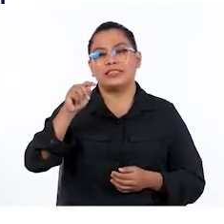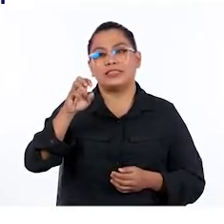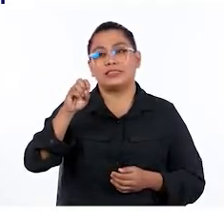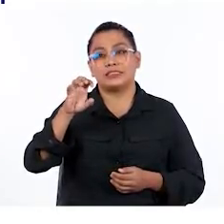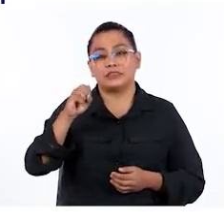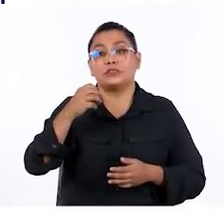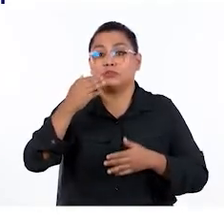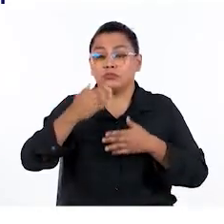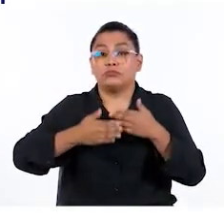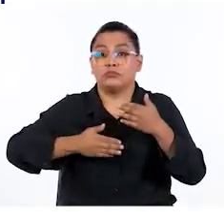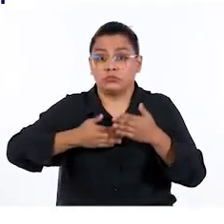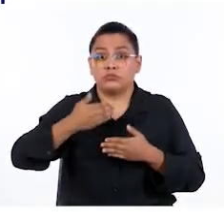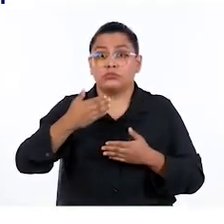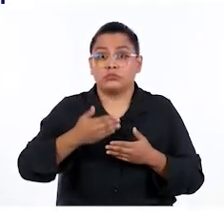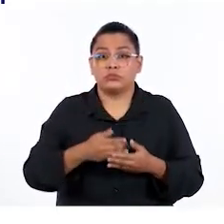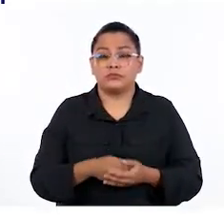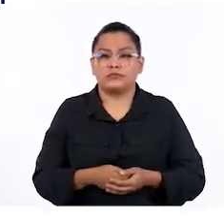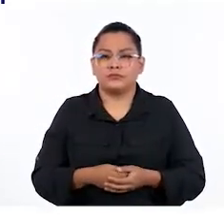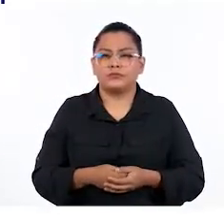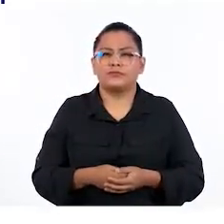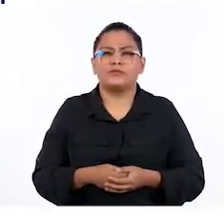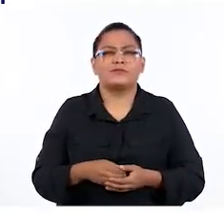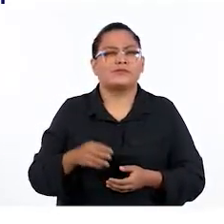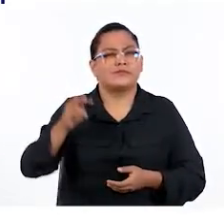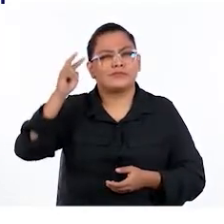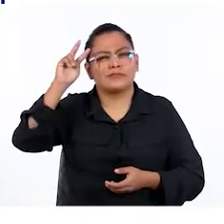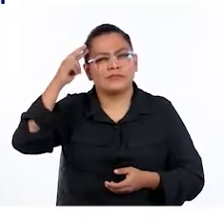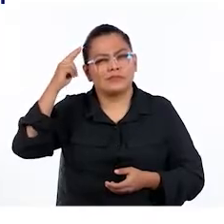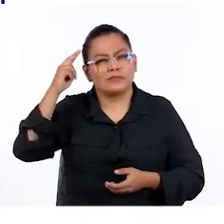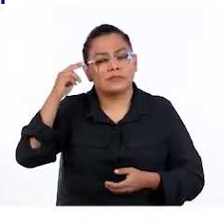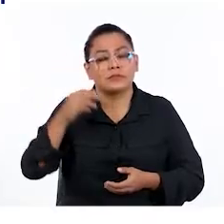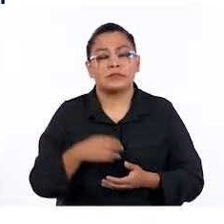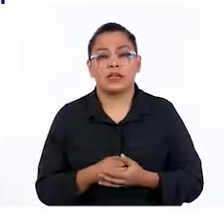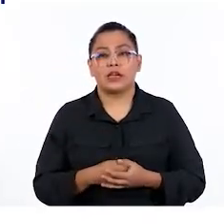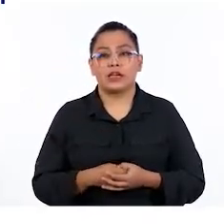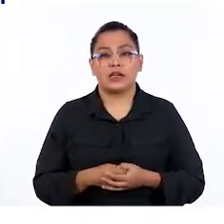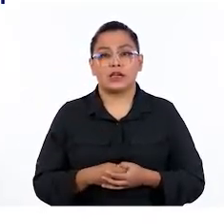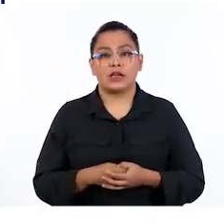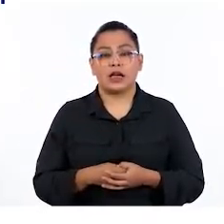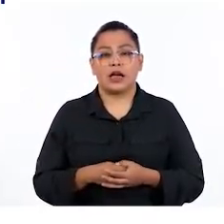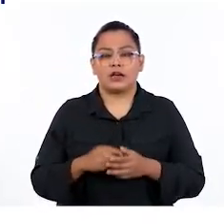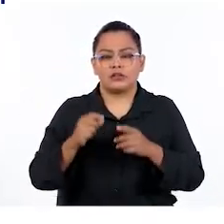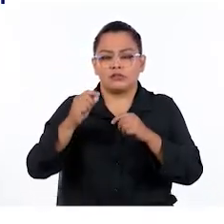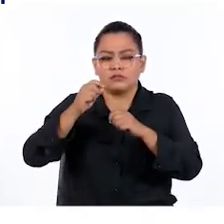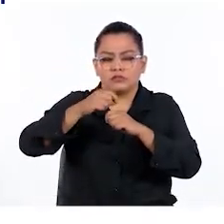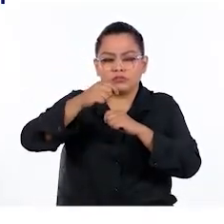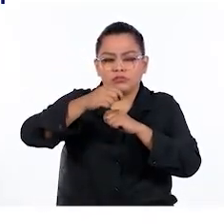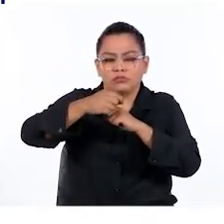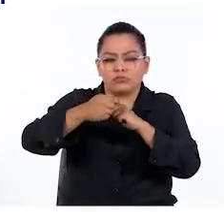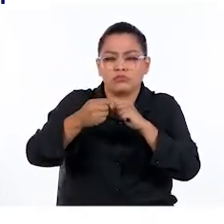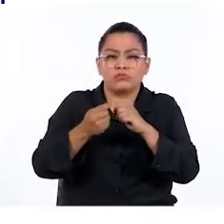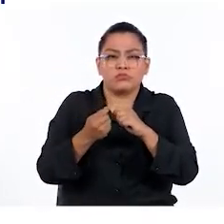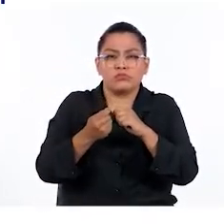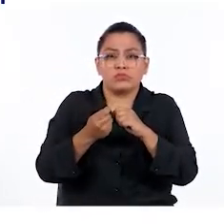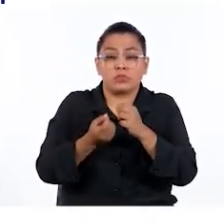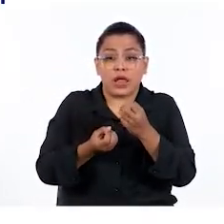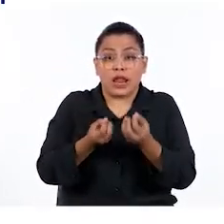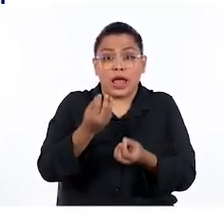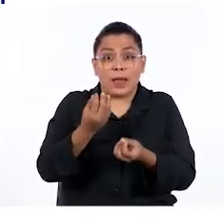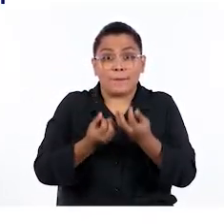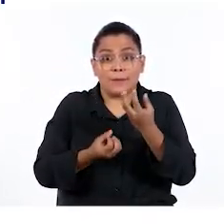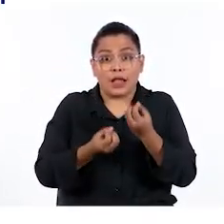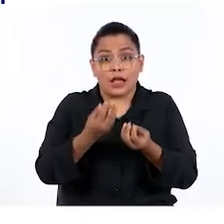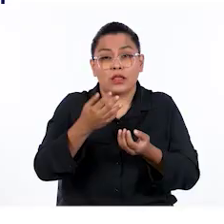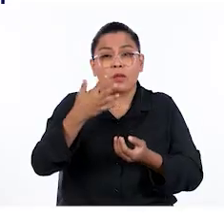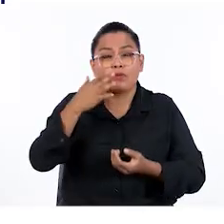proceso anabólico. La fotosíntesis pues retoma moléculas altamente oxidadas como el